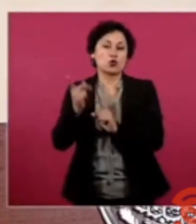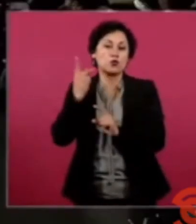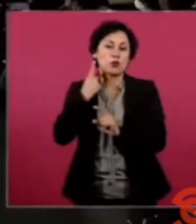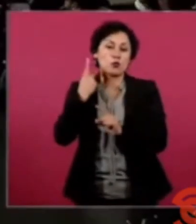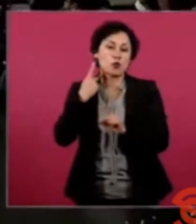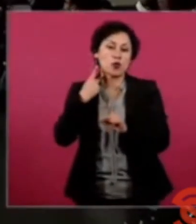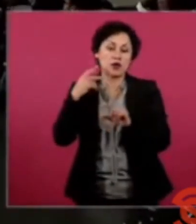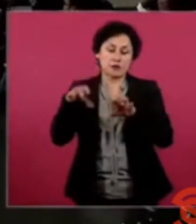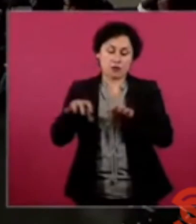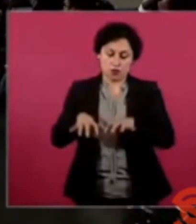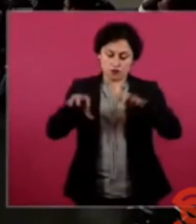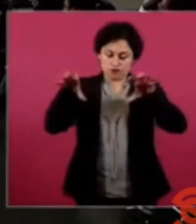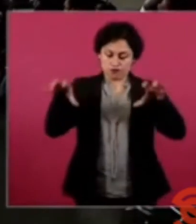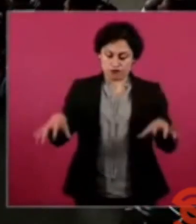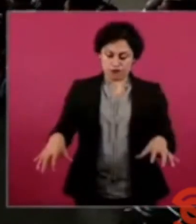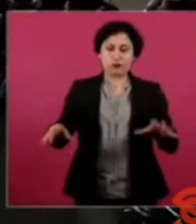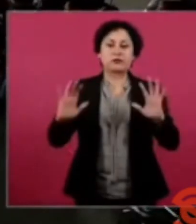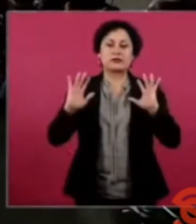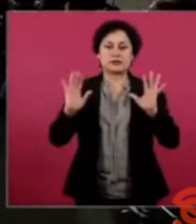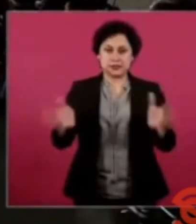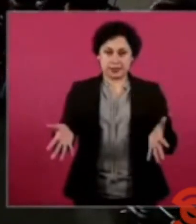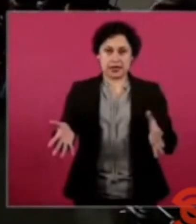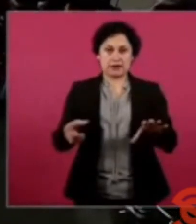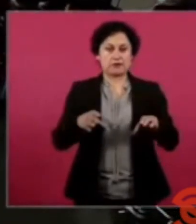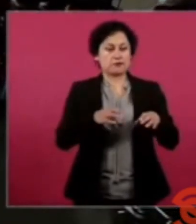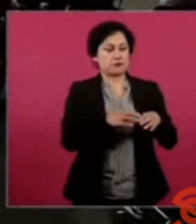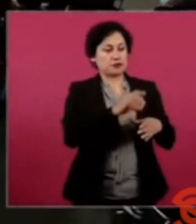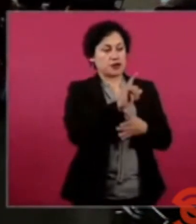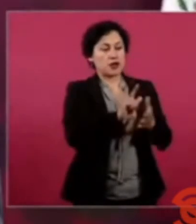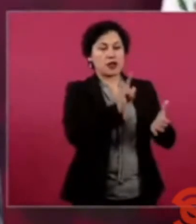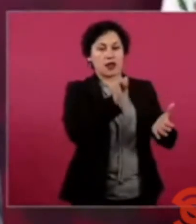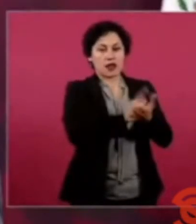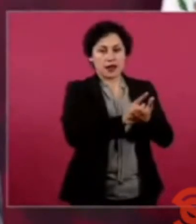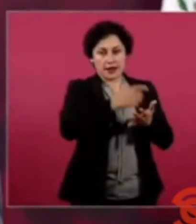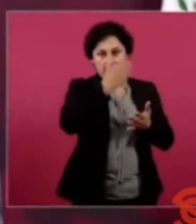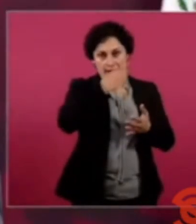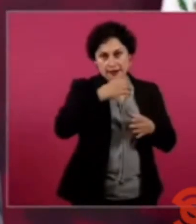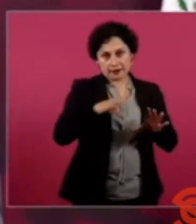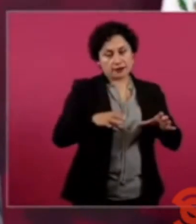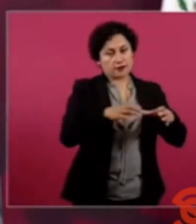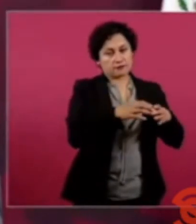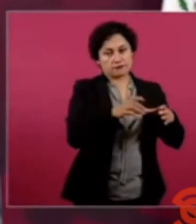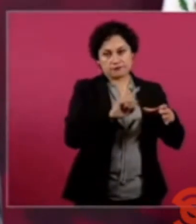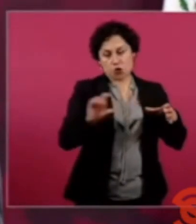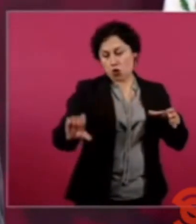a la política del general Cárdenas